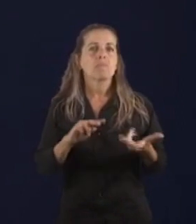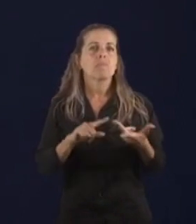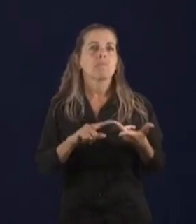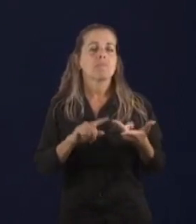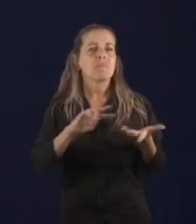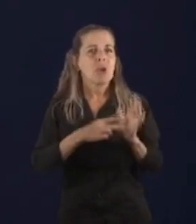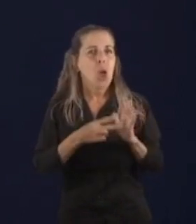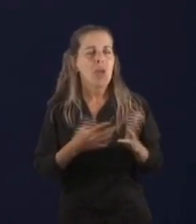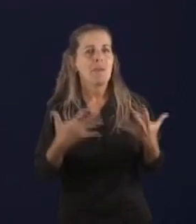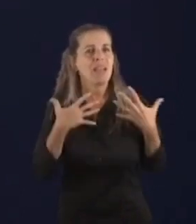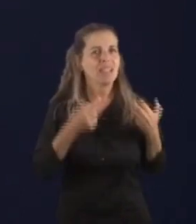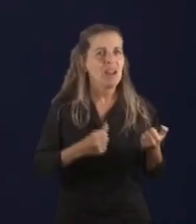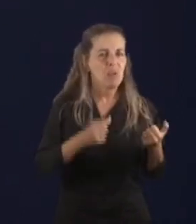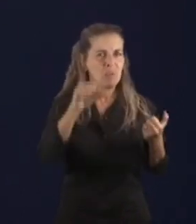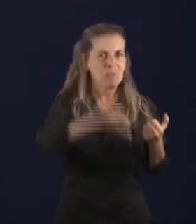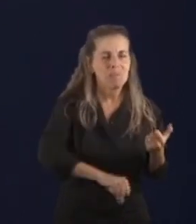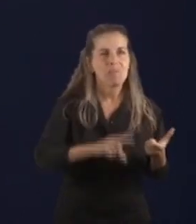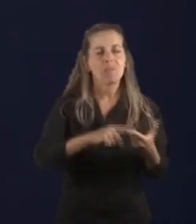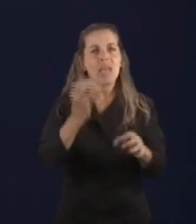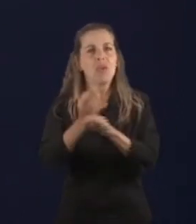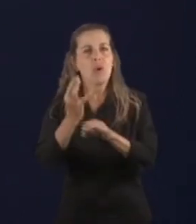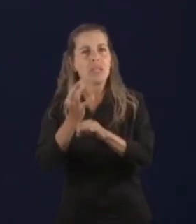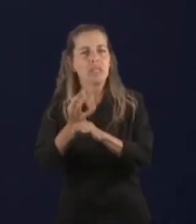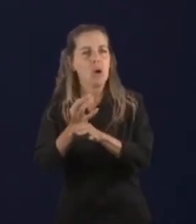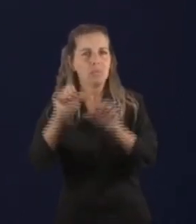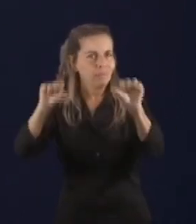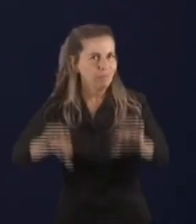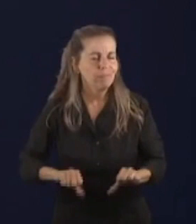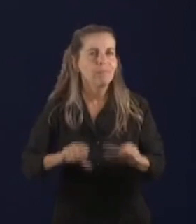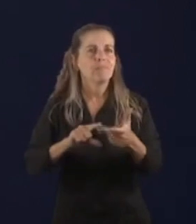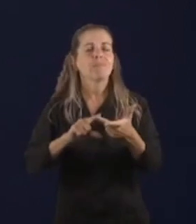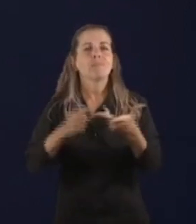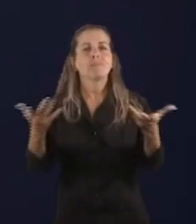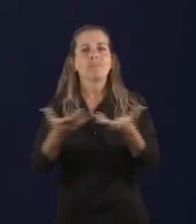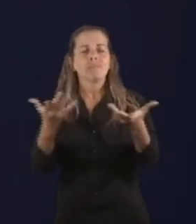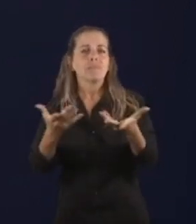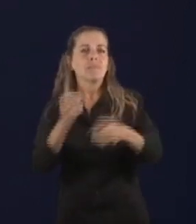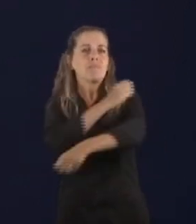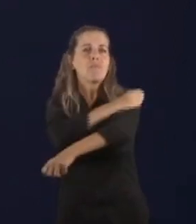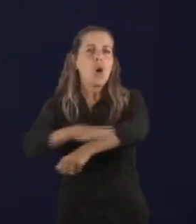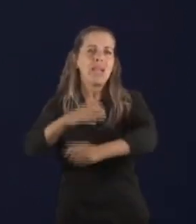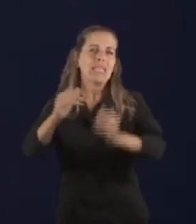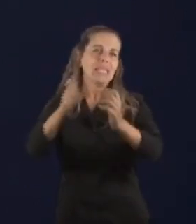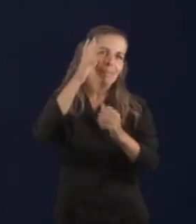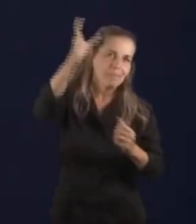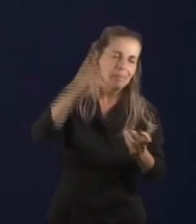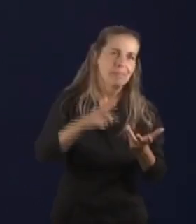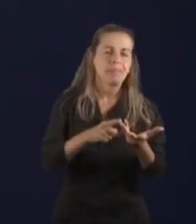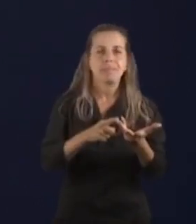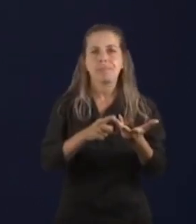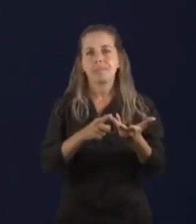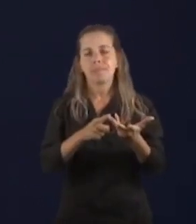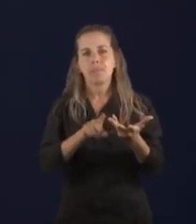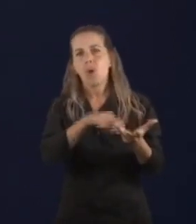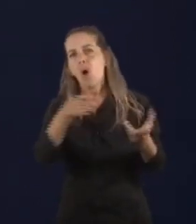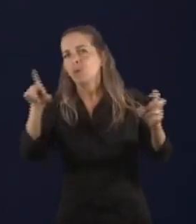salud en educación eh dentro de la pobreza con la indigencia sino que también tenemos problemas